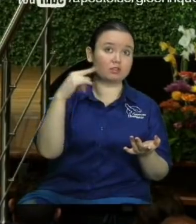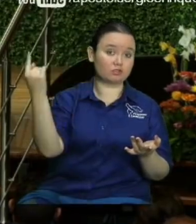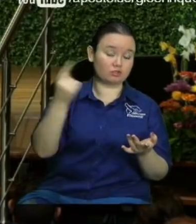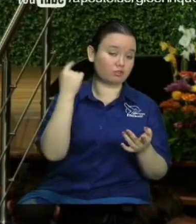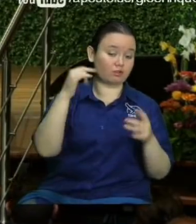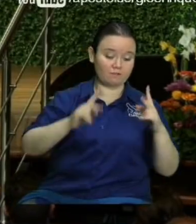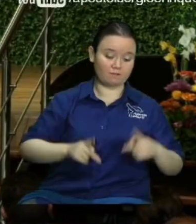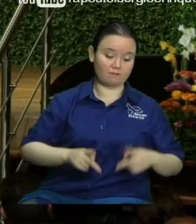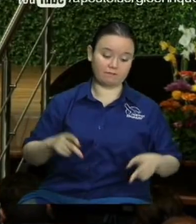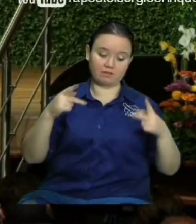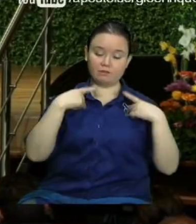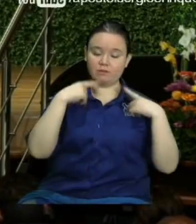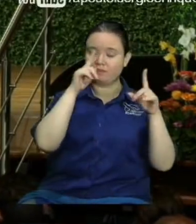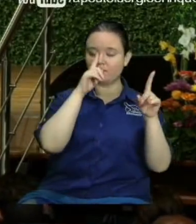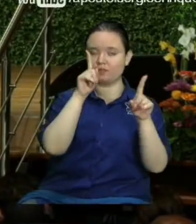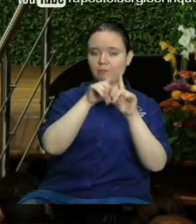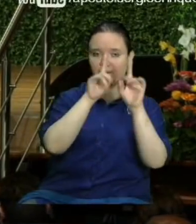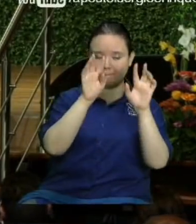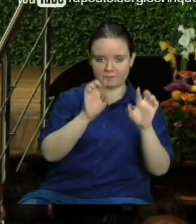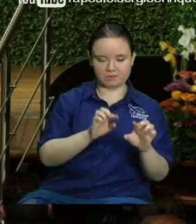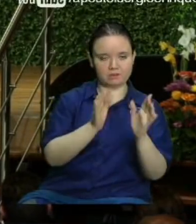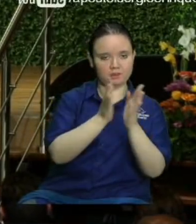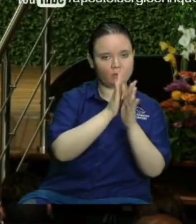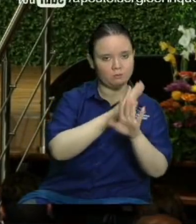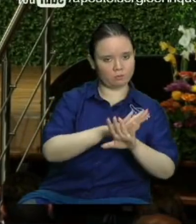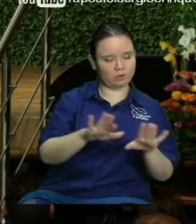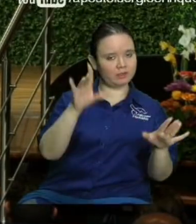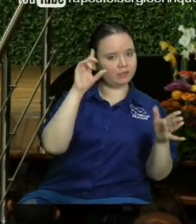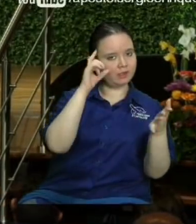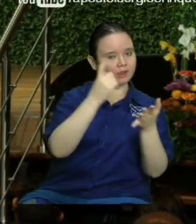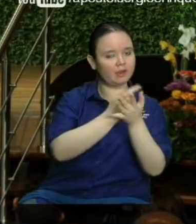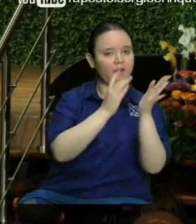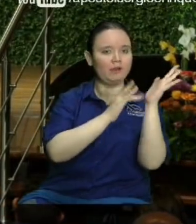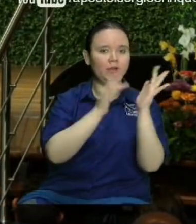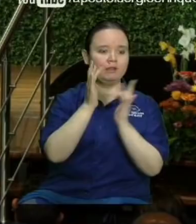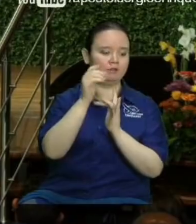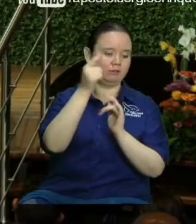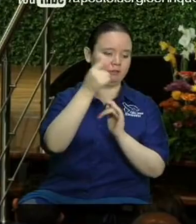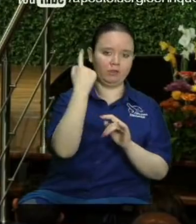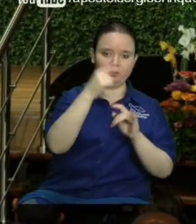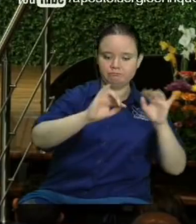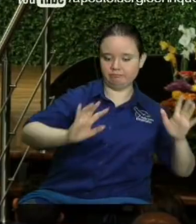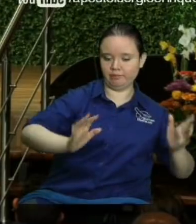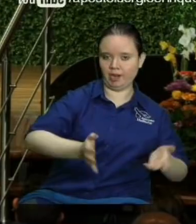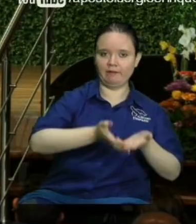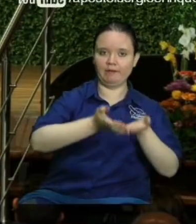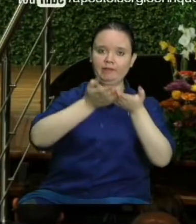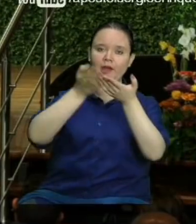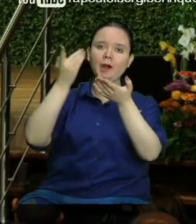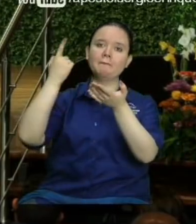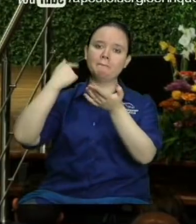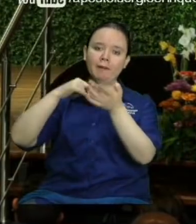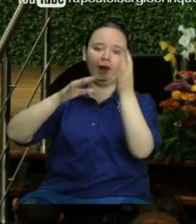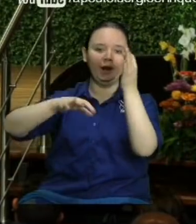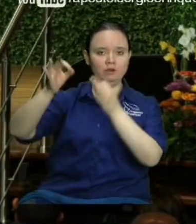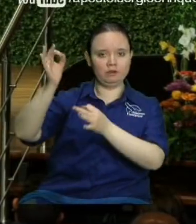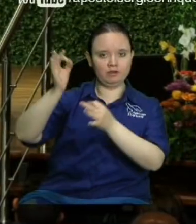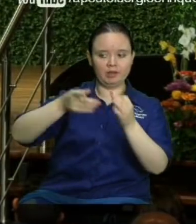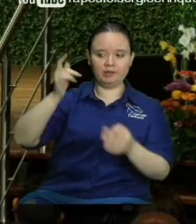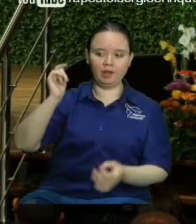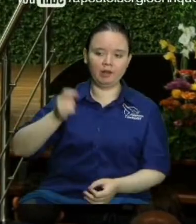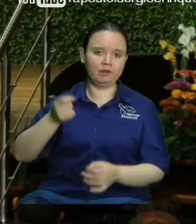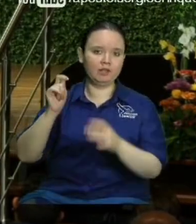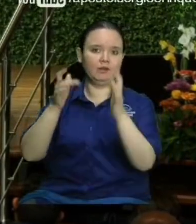y los muertos en Cristo, todos vamos a ser arrebatados para que nos juzguen en el Bimá. Así que hay que portarse